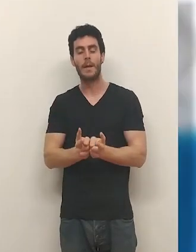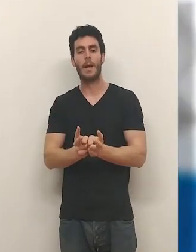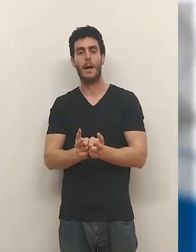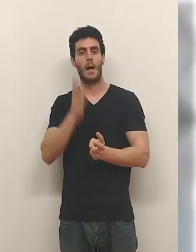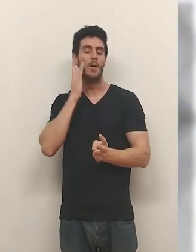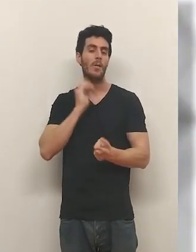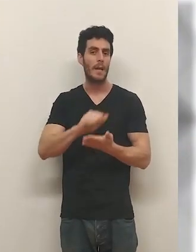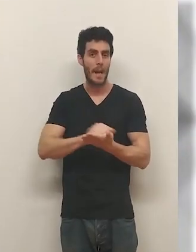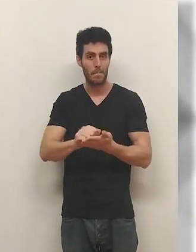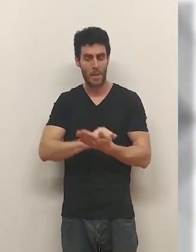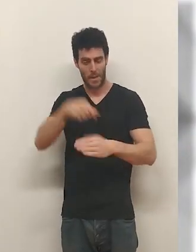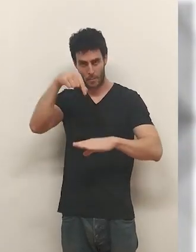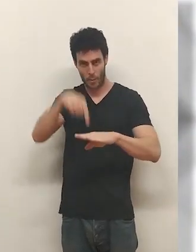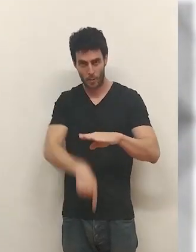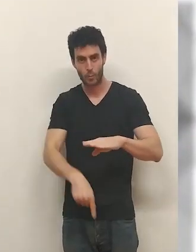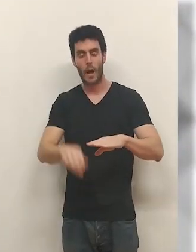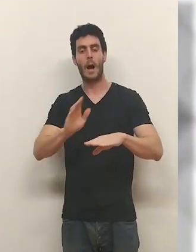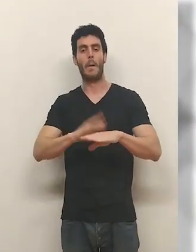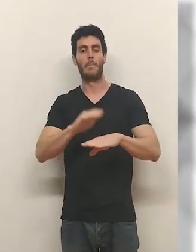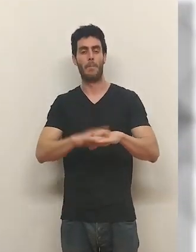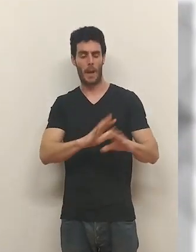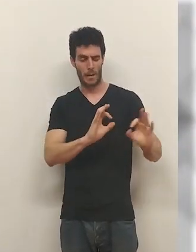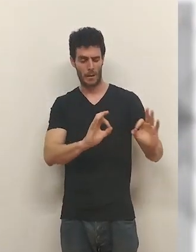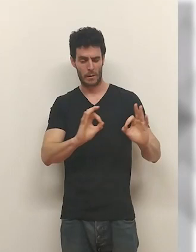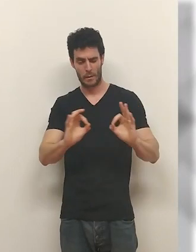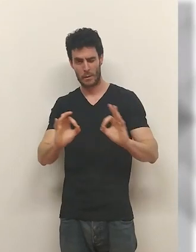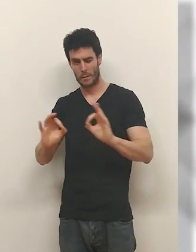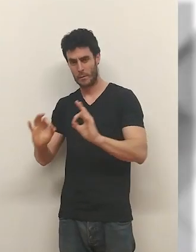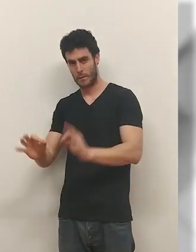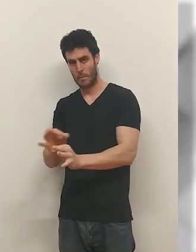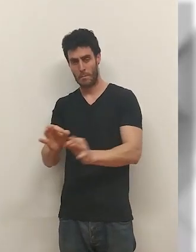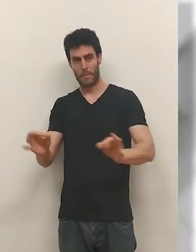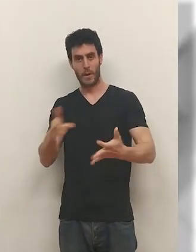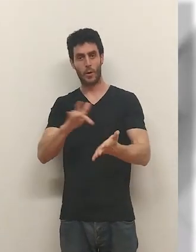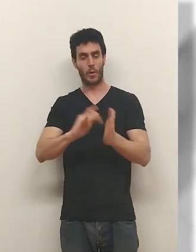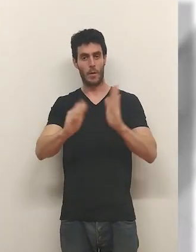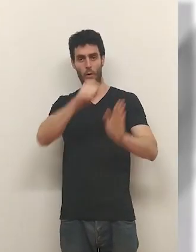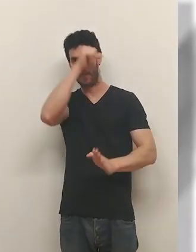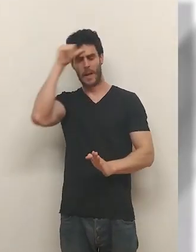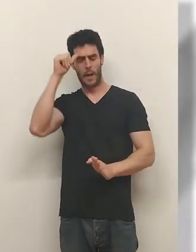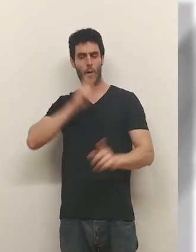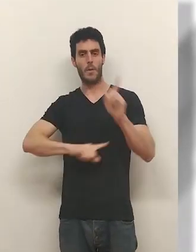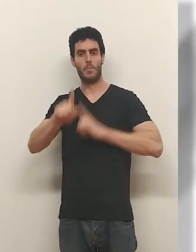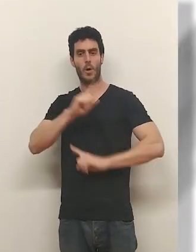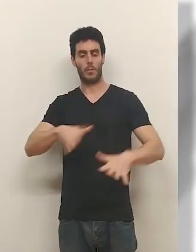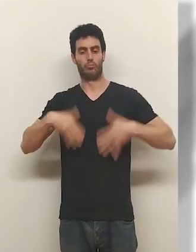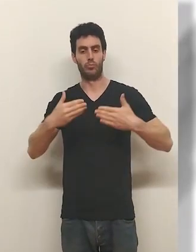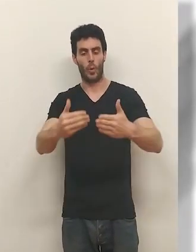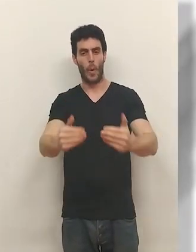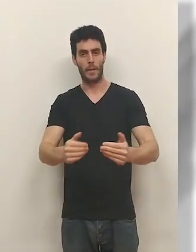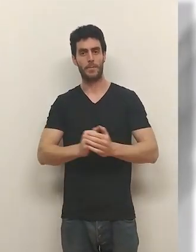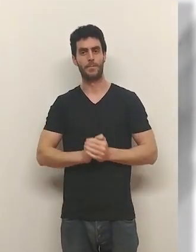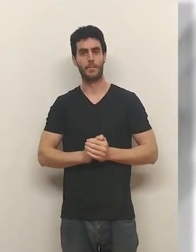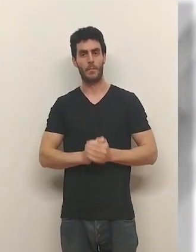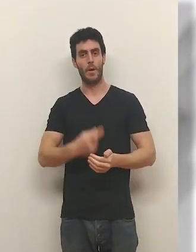limpieza esa en profundidad que hacemos para que esté todo perfecto durante el verano y no tengamos ningún tipo de incidencia.